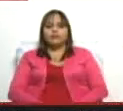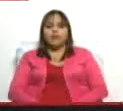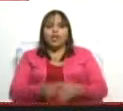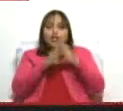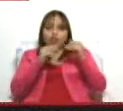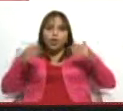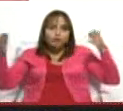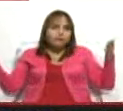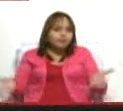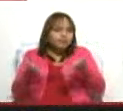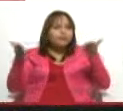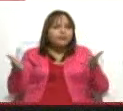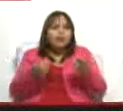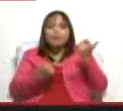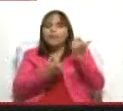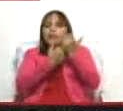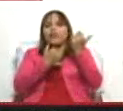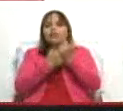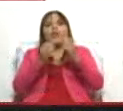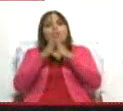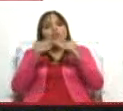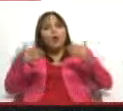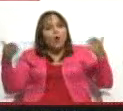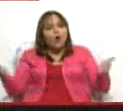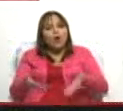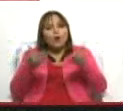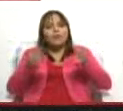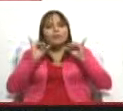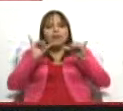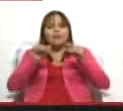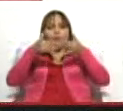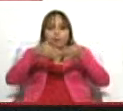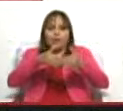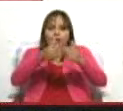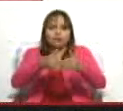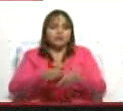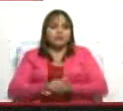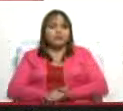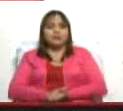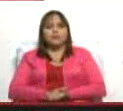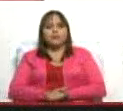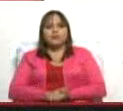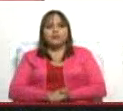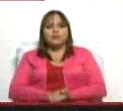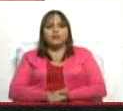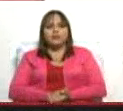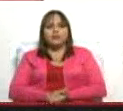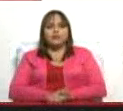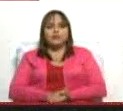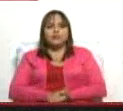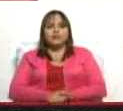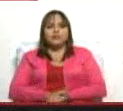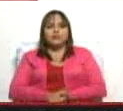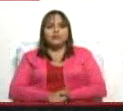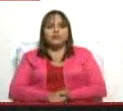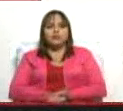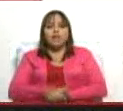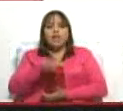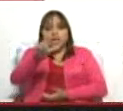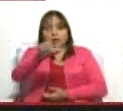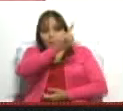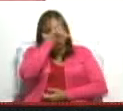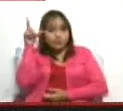empujando. Todos empujando. Todos en un mismo barco. Y el partido, con esa fuerza que